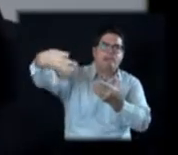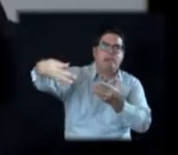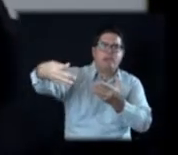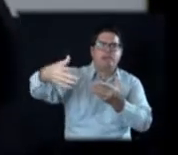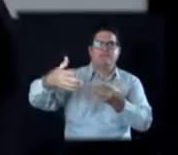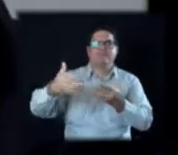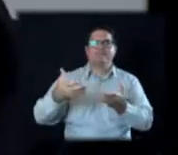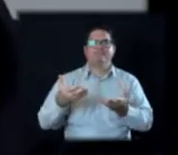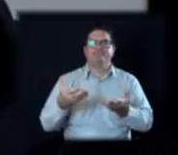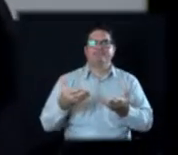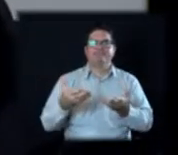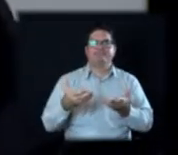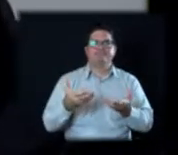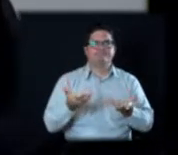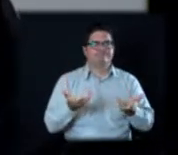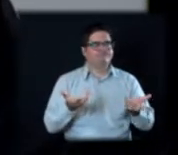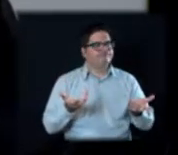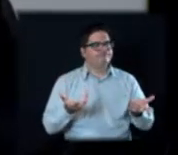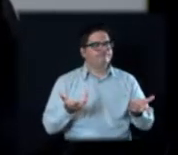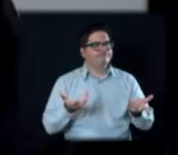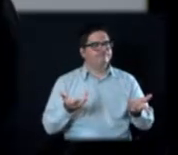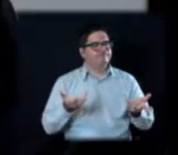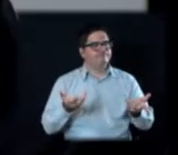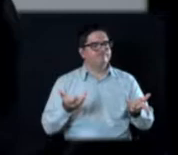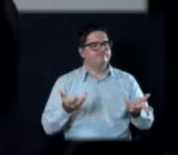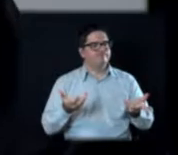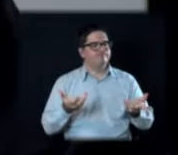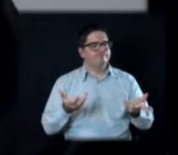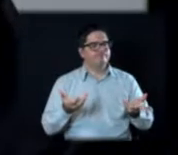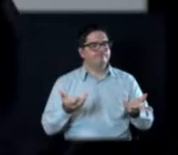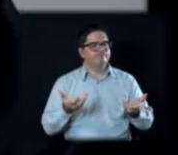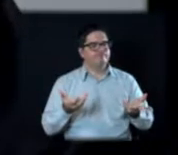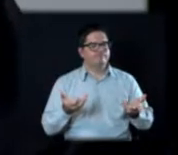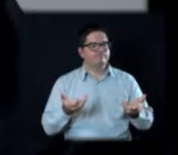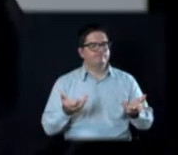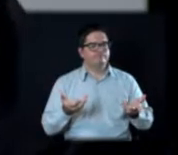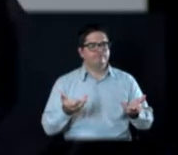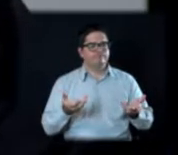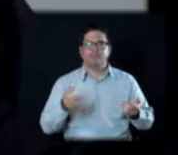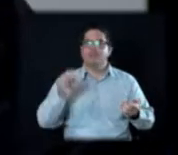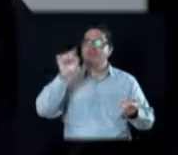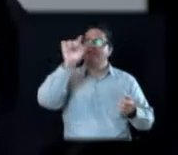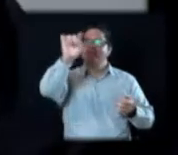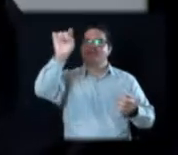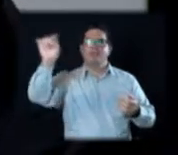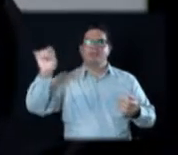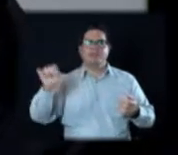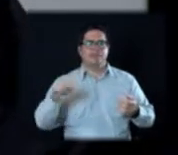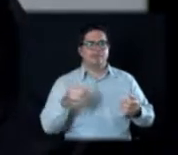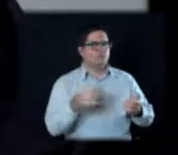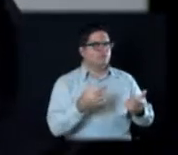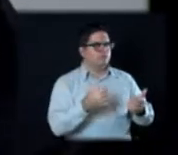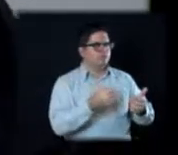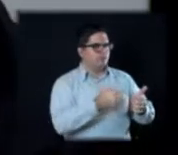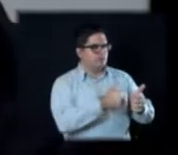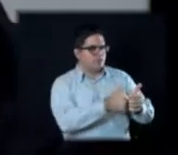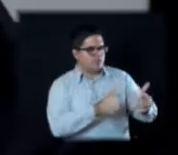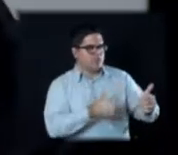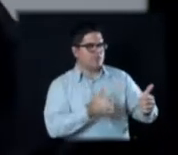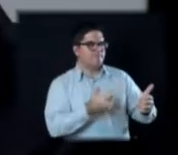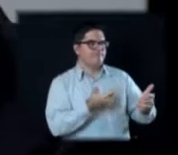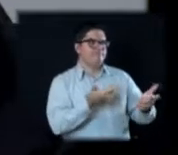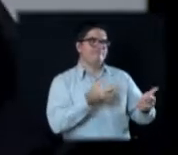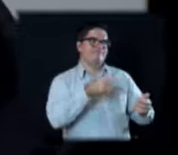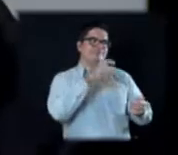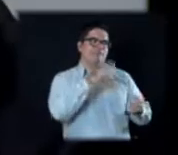año fiscal, ¿cuál es el impacto en términos de costo? Es decir, ¿cuánto pagan los suplidores una